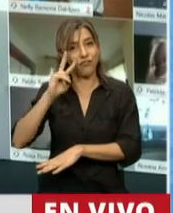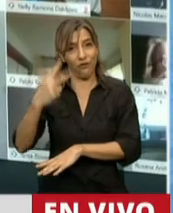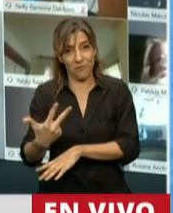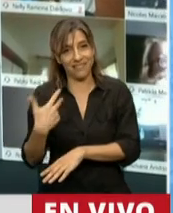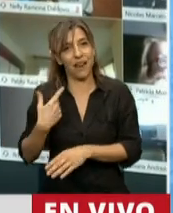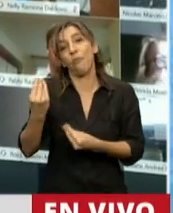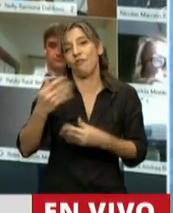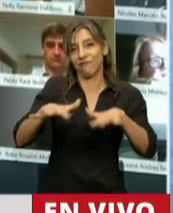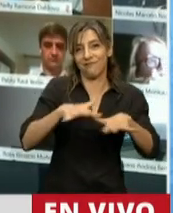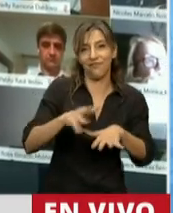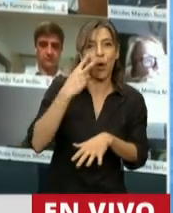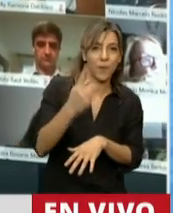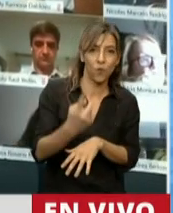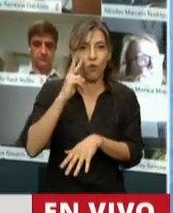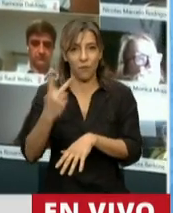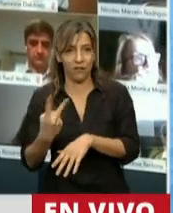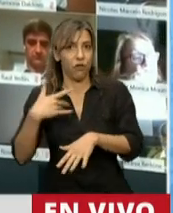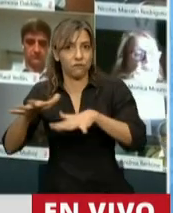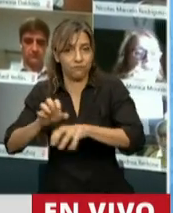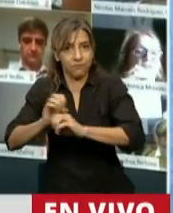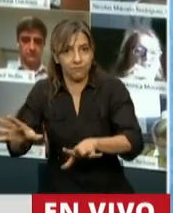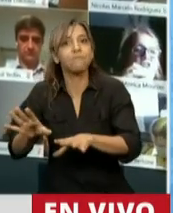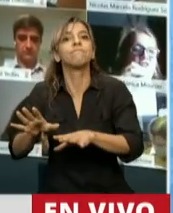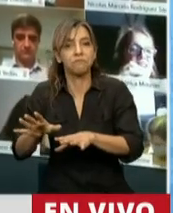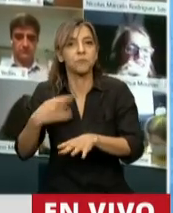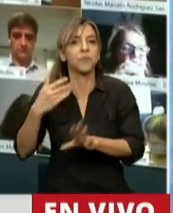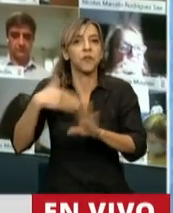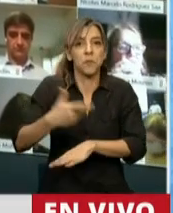de 2001-2002. Se había obtenido una importante...